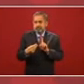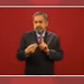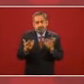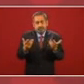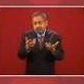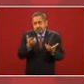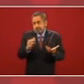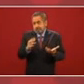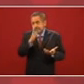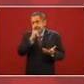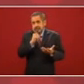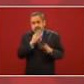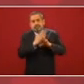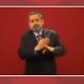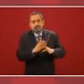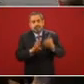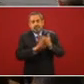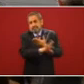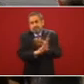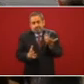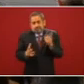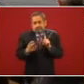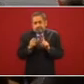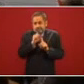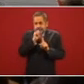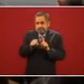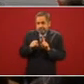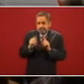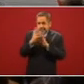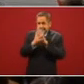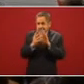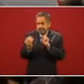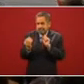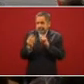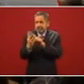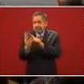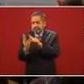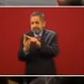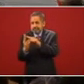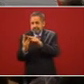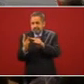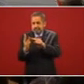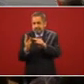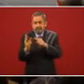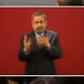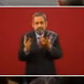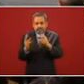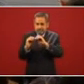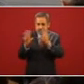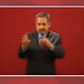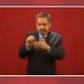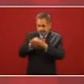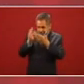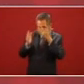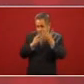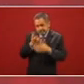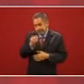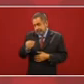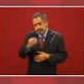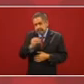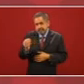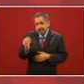contagio, por muchas razones que no podemos detallar en este momento, pero que están claramente estudiadas en